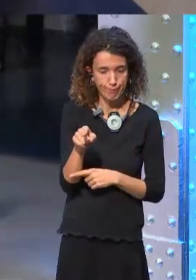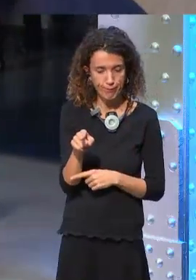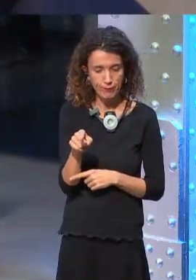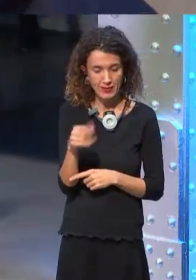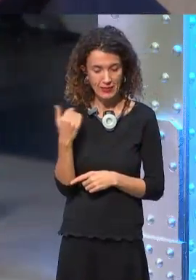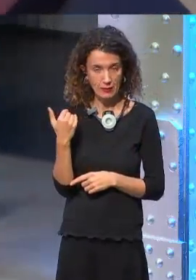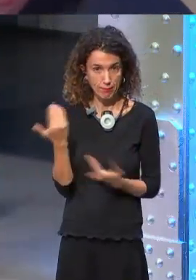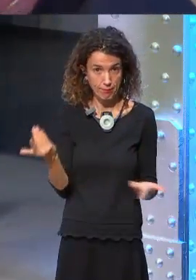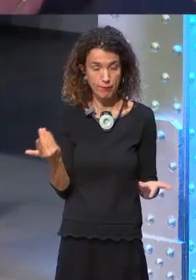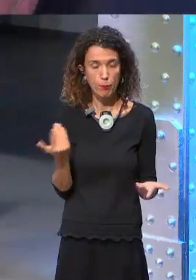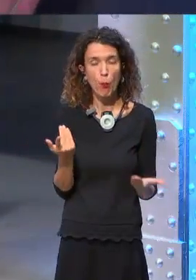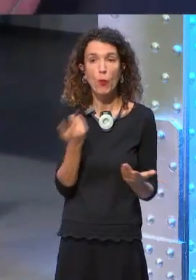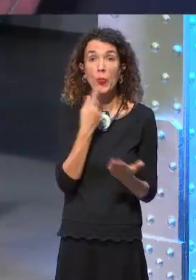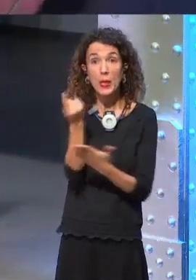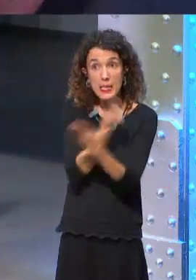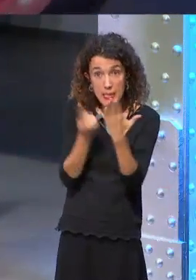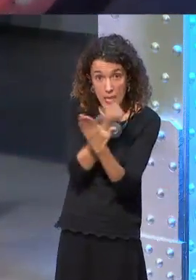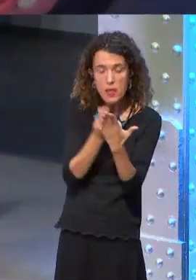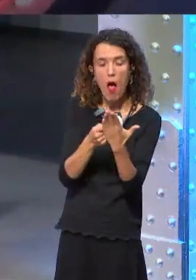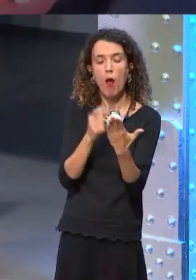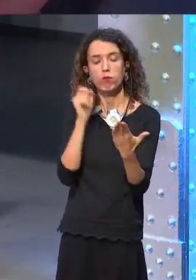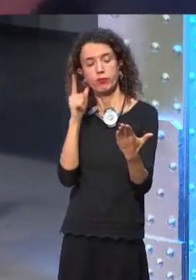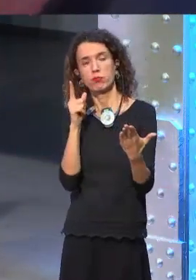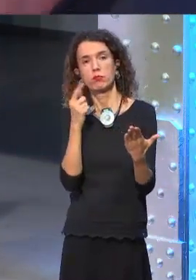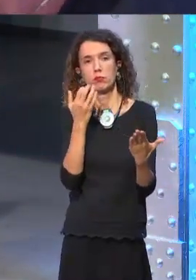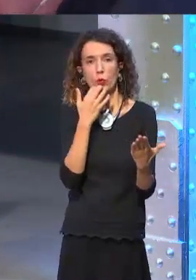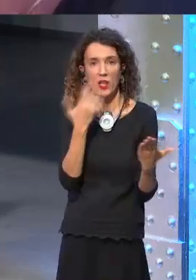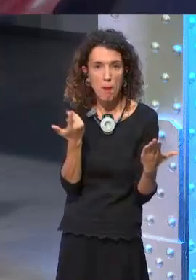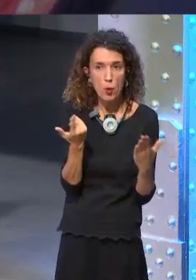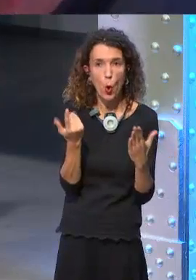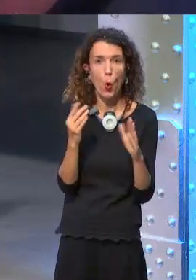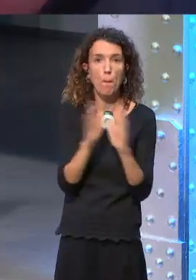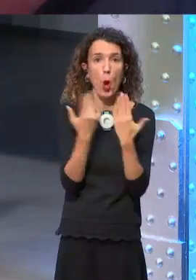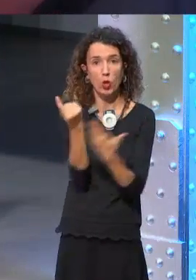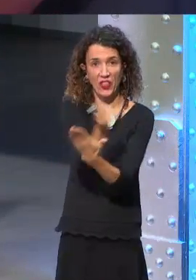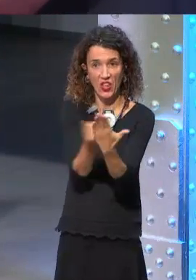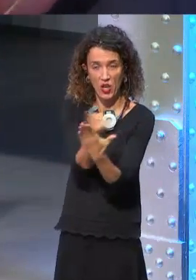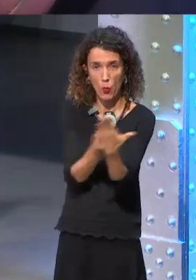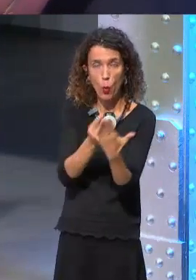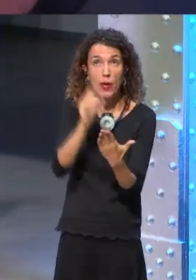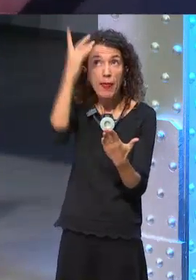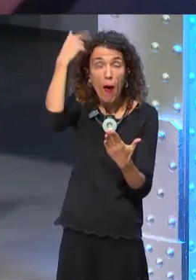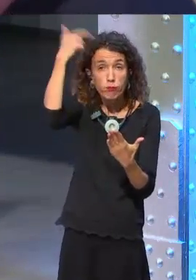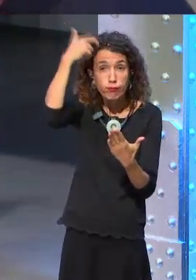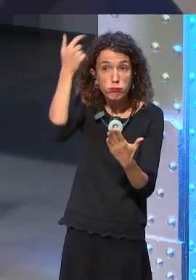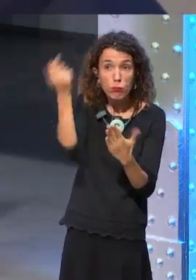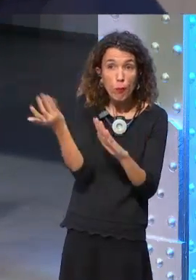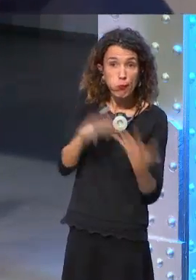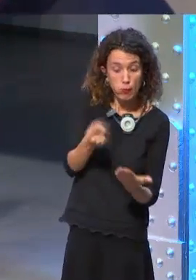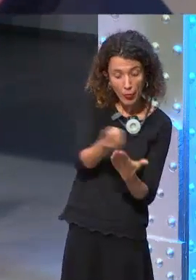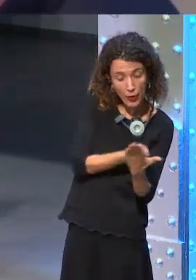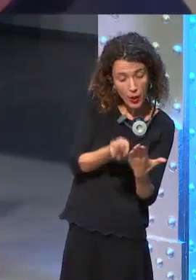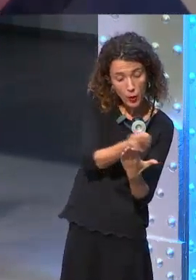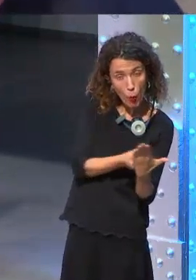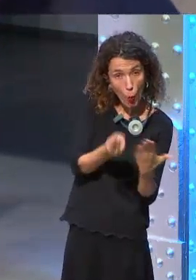Cuando se diseña algo en un blog de dibujo, tienes una idea en la cabeza y